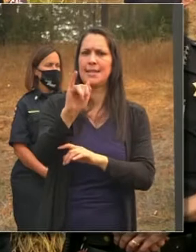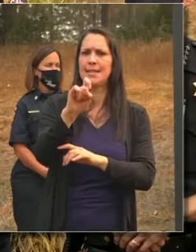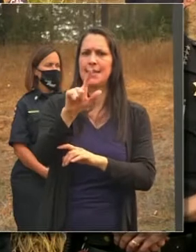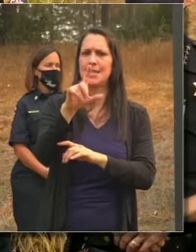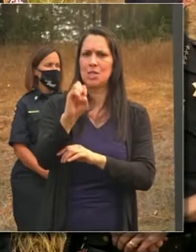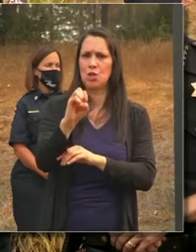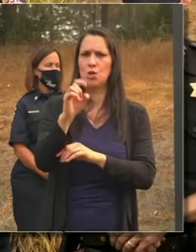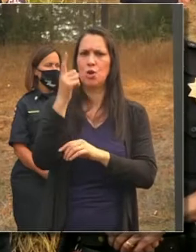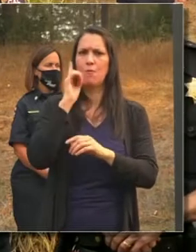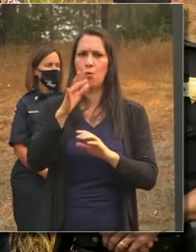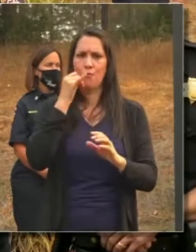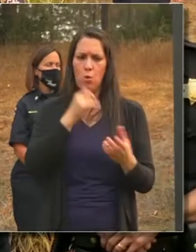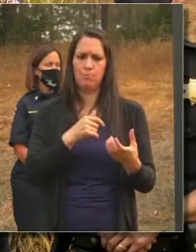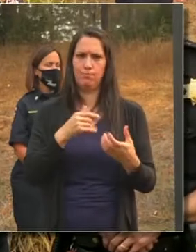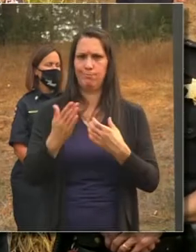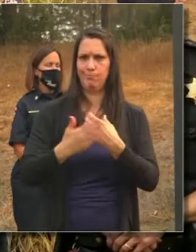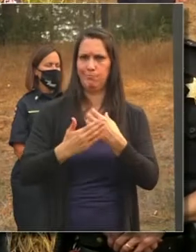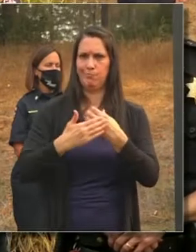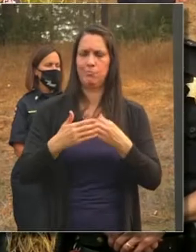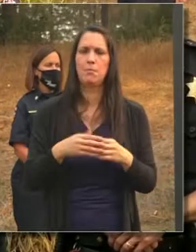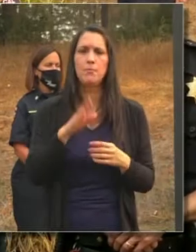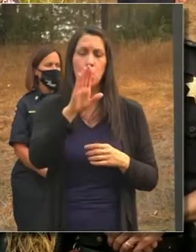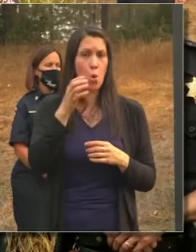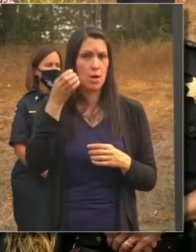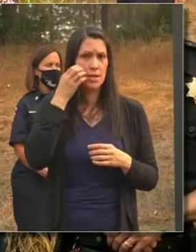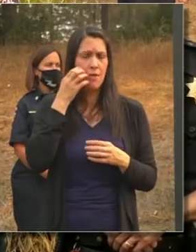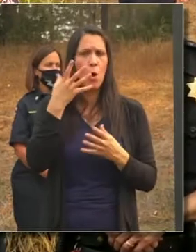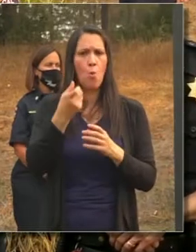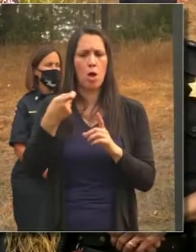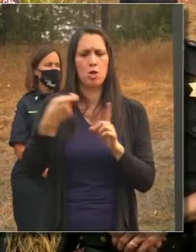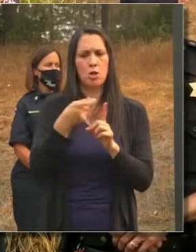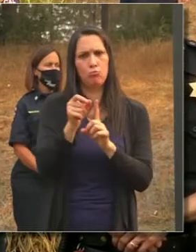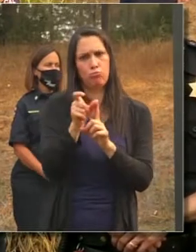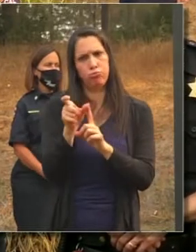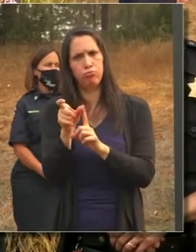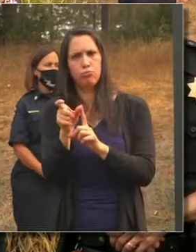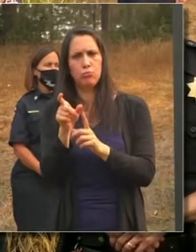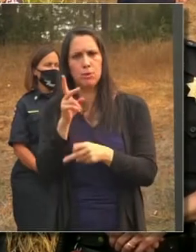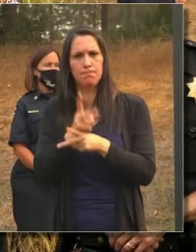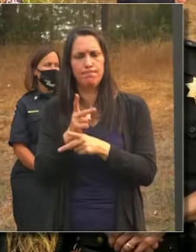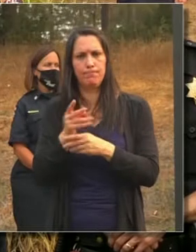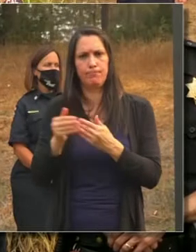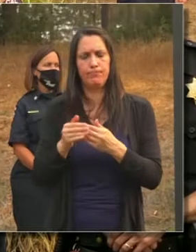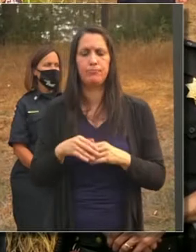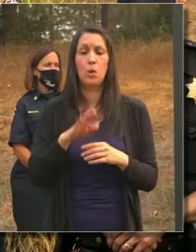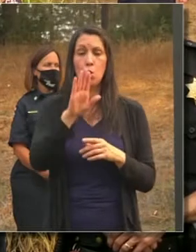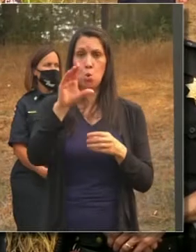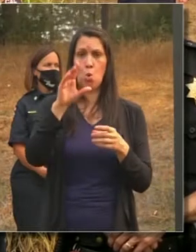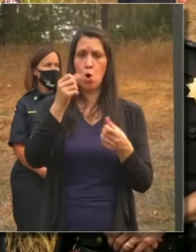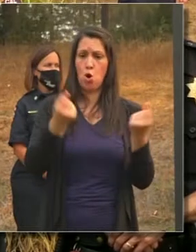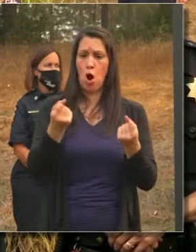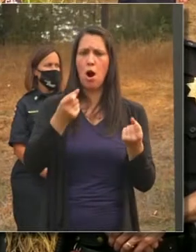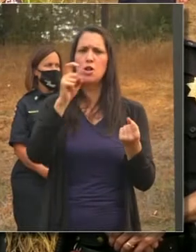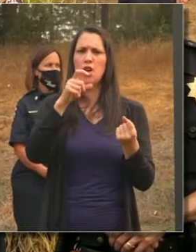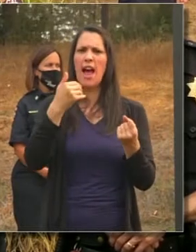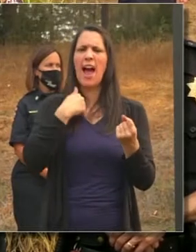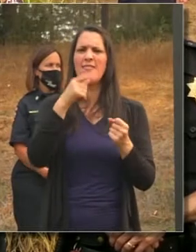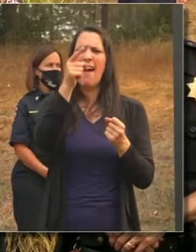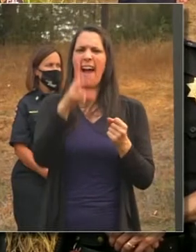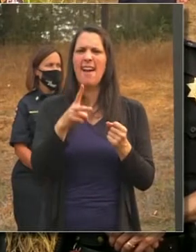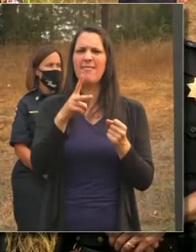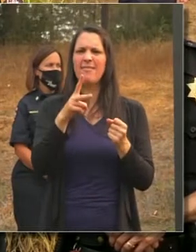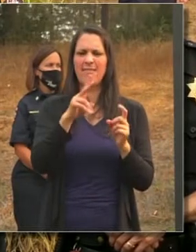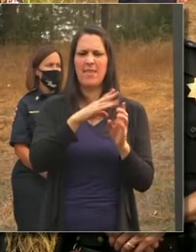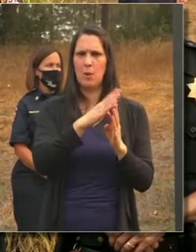recibiendo horas abiertas nixon y sokol alert mantengan sus dispositivos celulares cargados de batería tengan al menos la